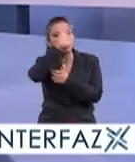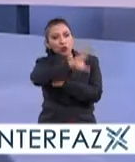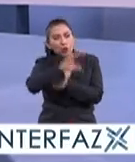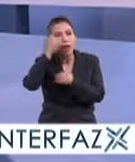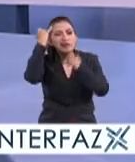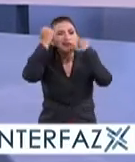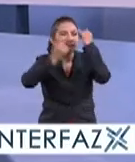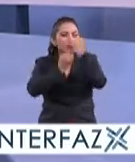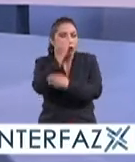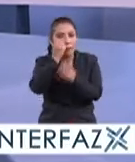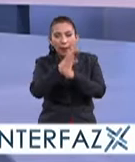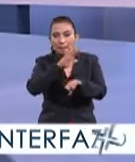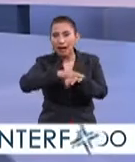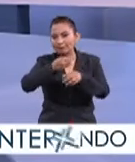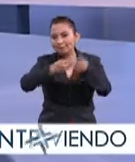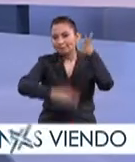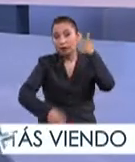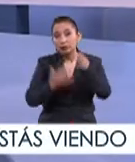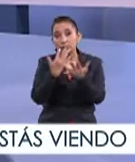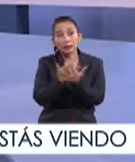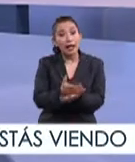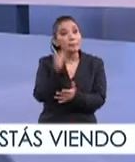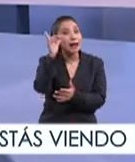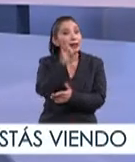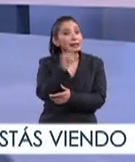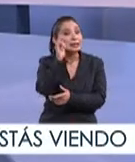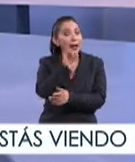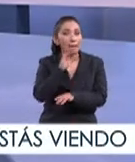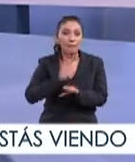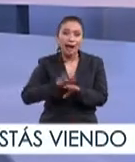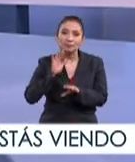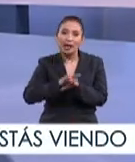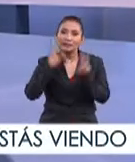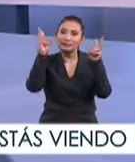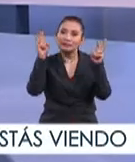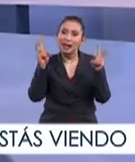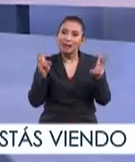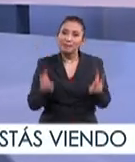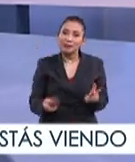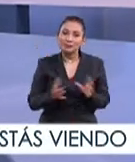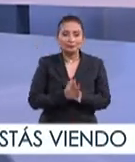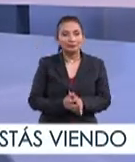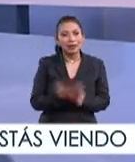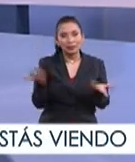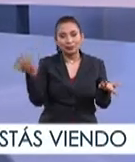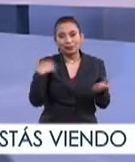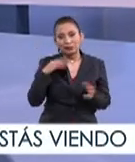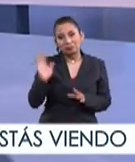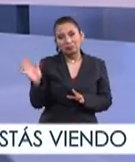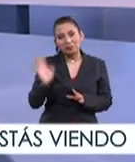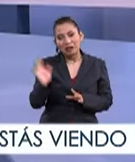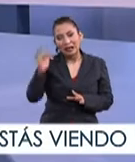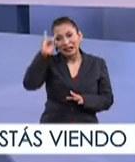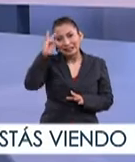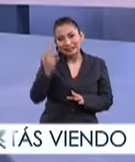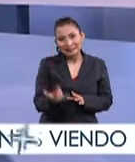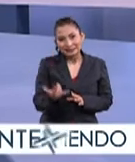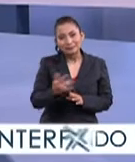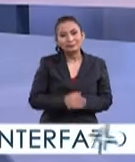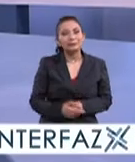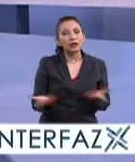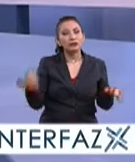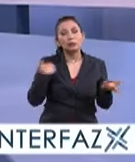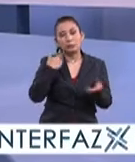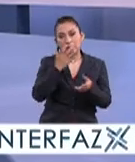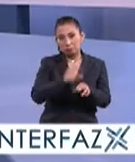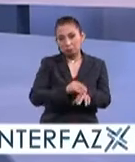en la innovación y mucho más. Los esperamos mañana con muchos más temas y también nos despedimos con muchísimo gusto de Griselda Yebra,